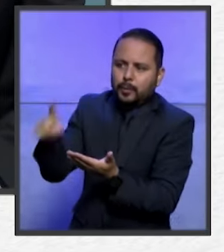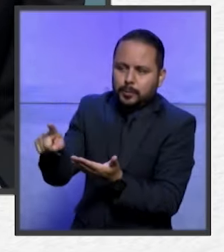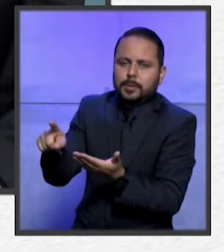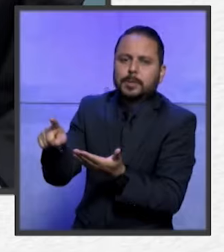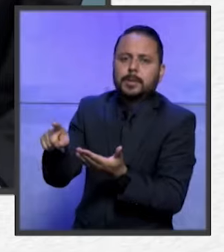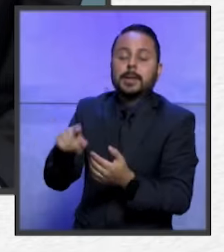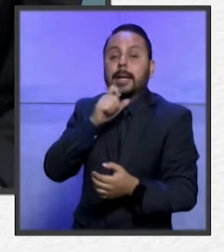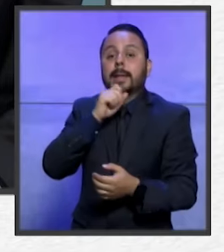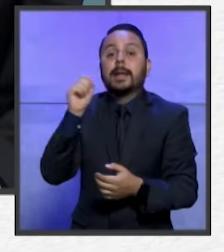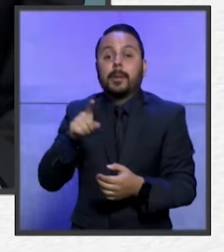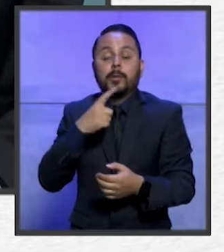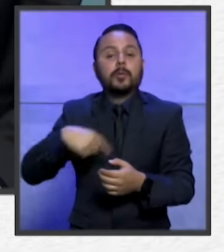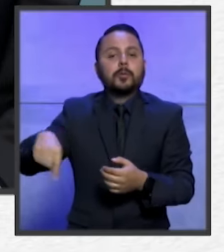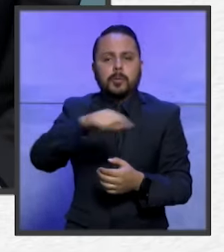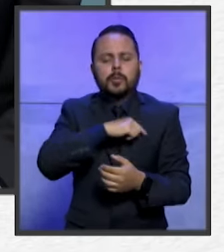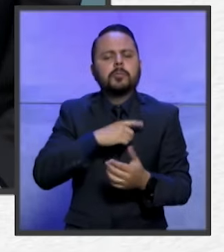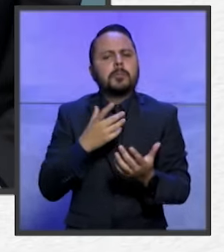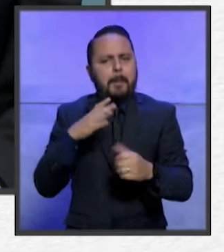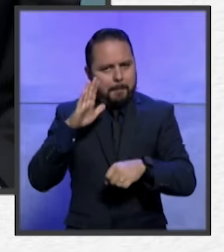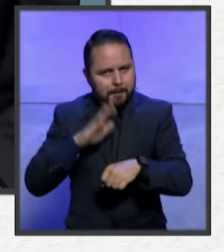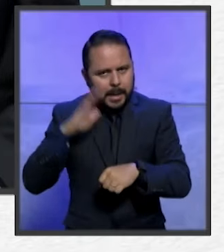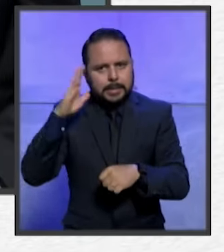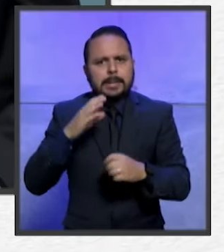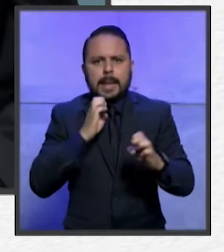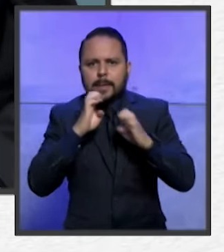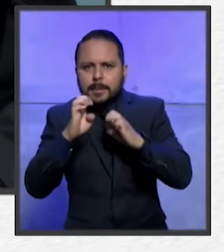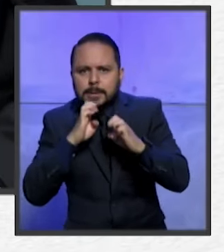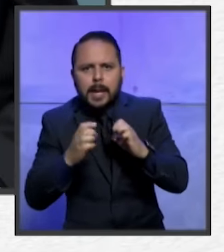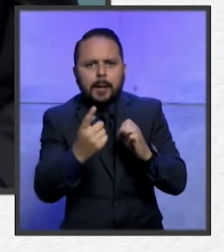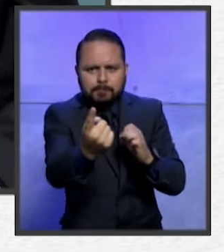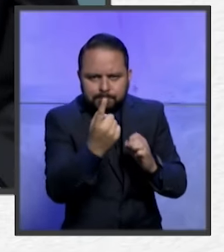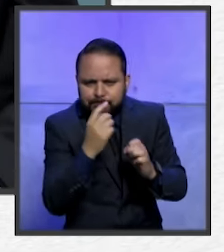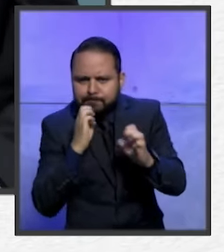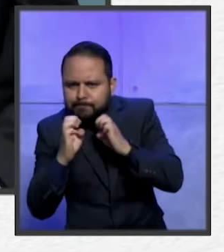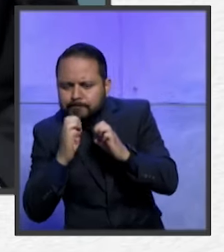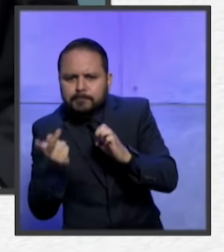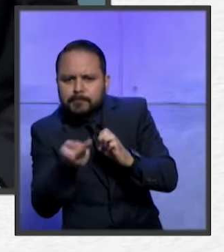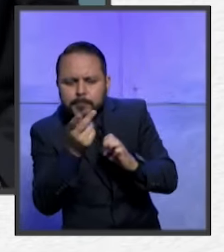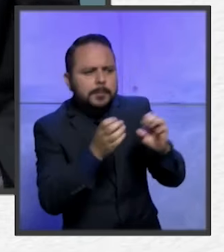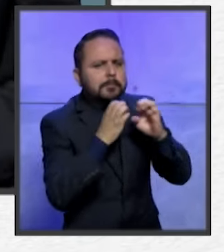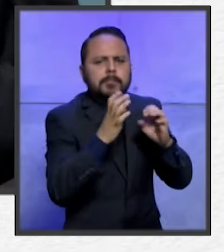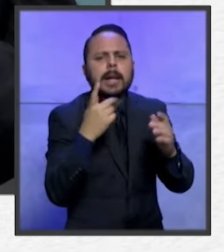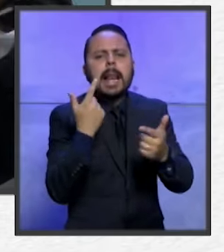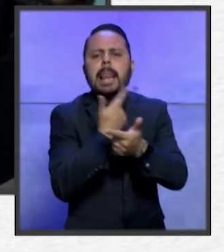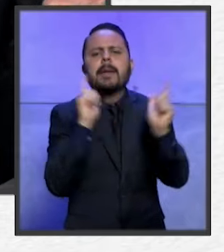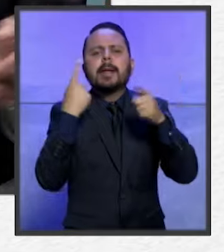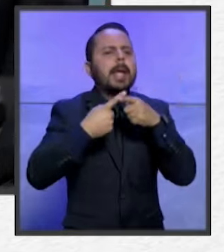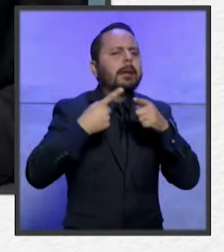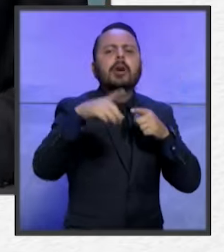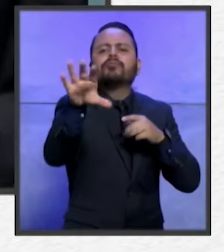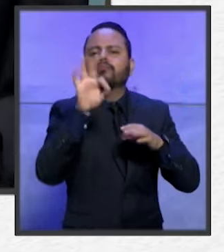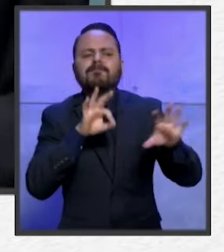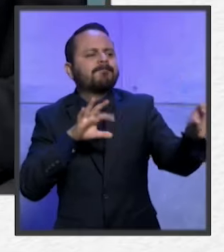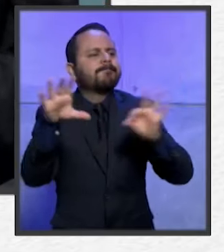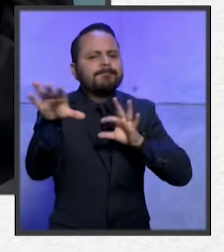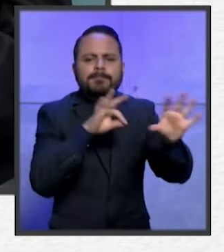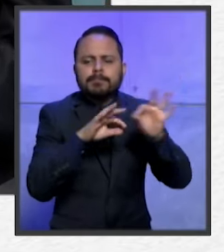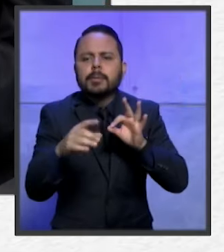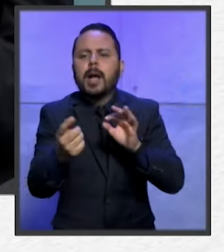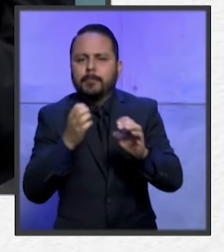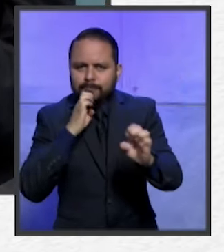denuncias y eh nosotros realizamos también entrevistas con el personal entrevistas aleatorias eh